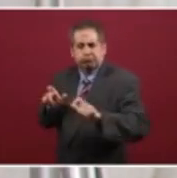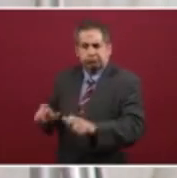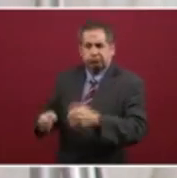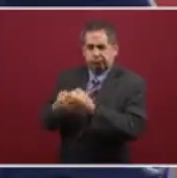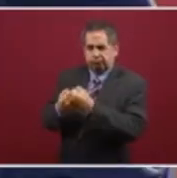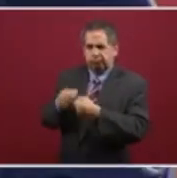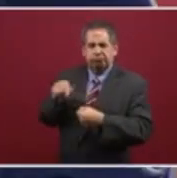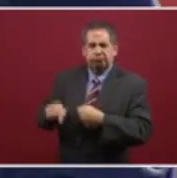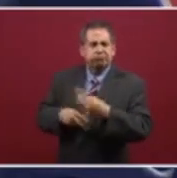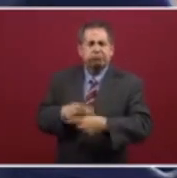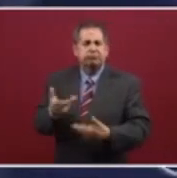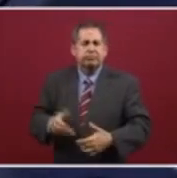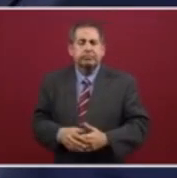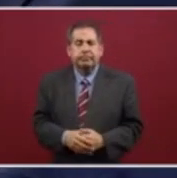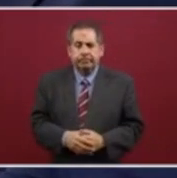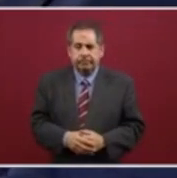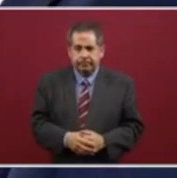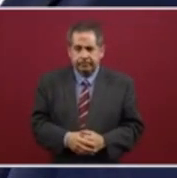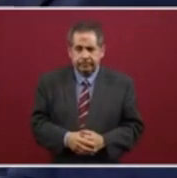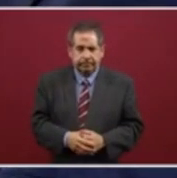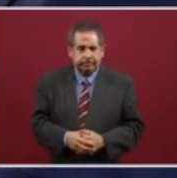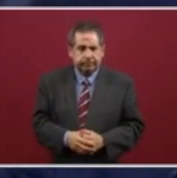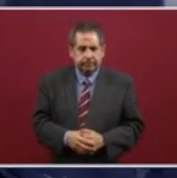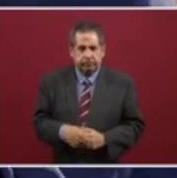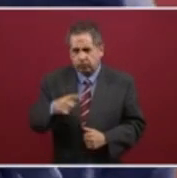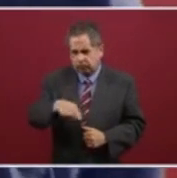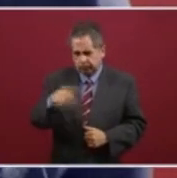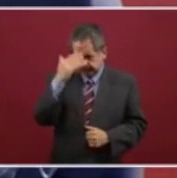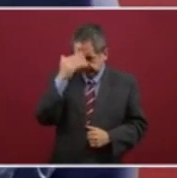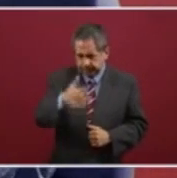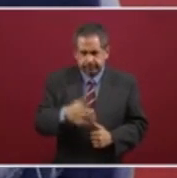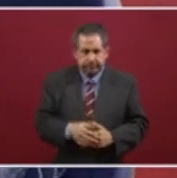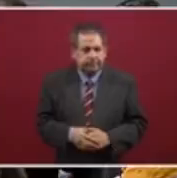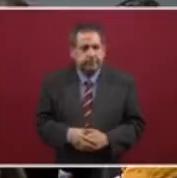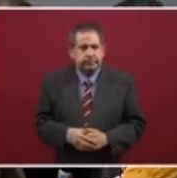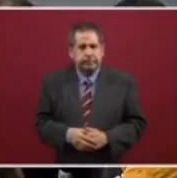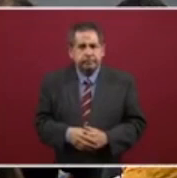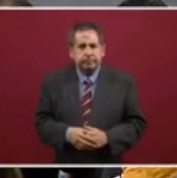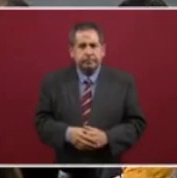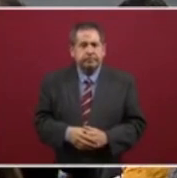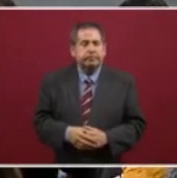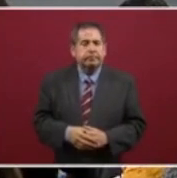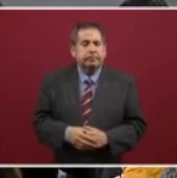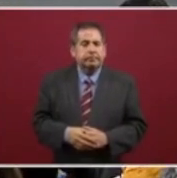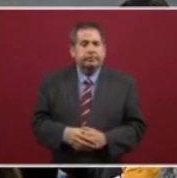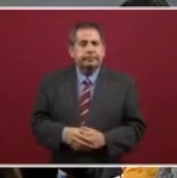frontera? Pues ustedes saben que se está